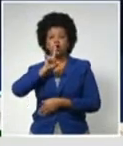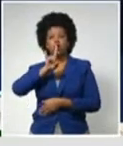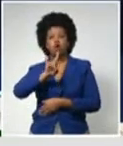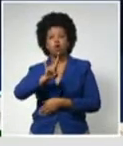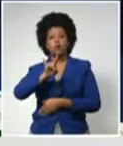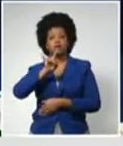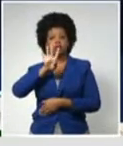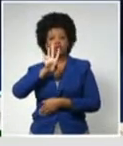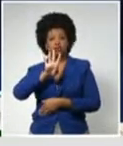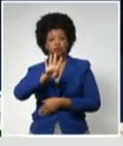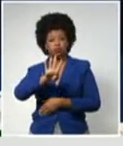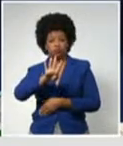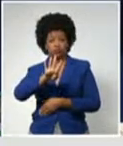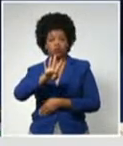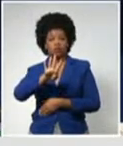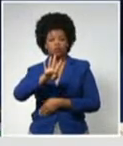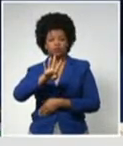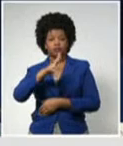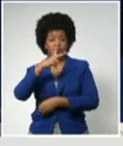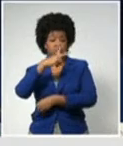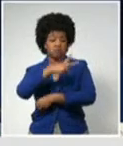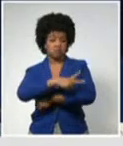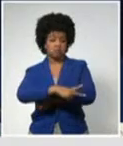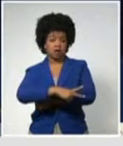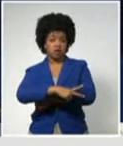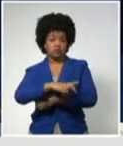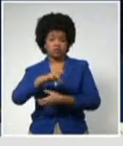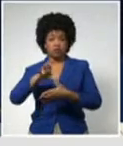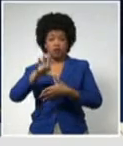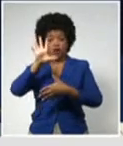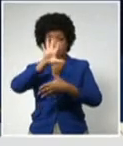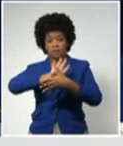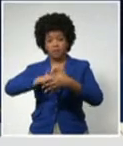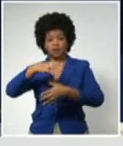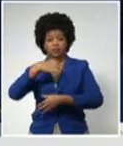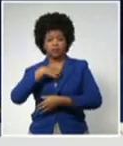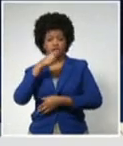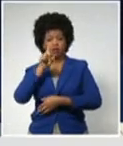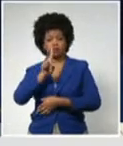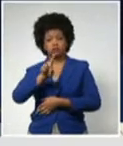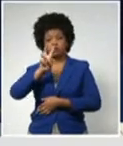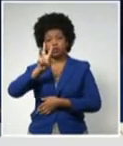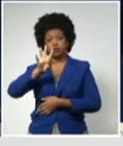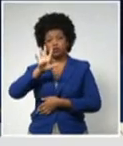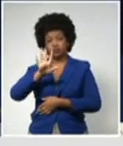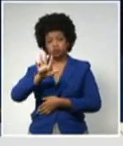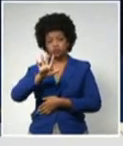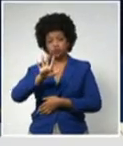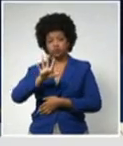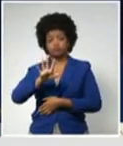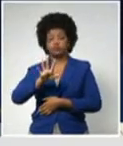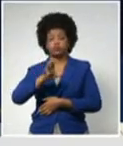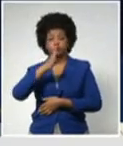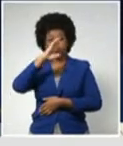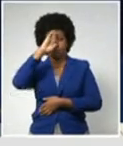94 de los países, de los 135 países que tienen